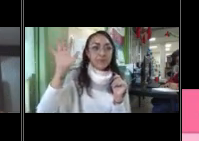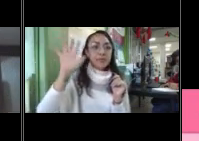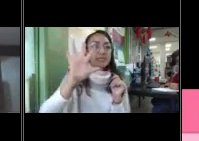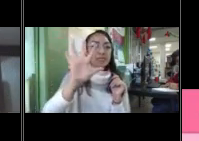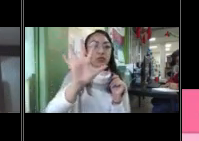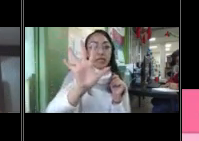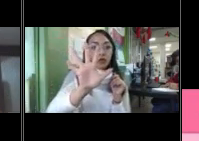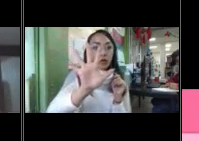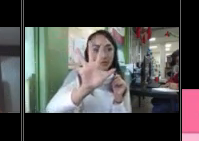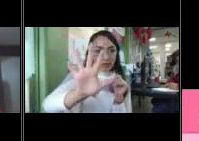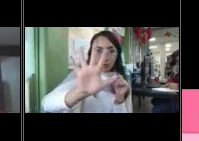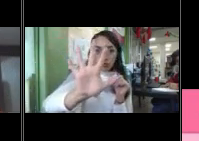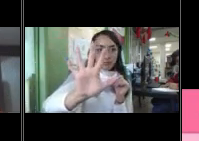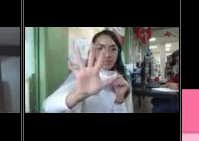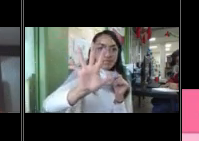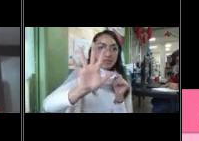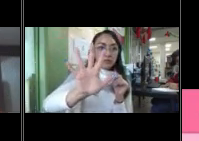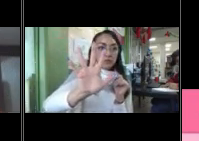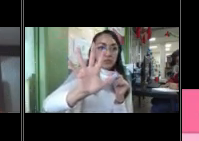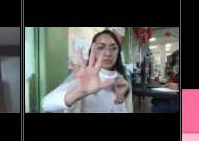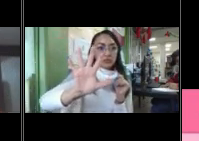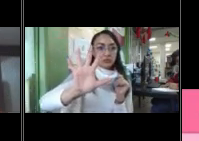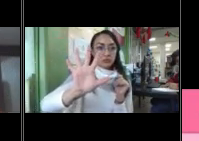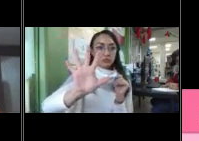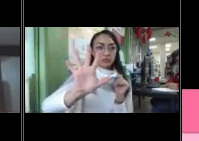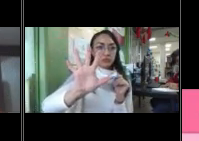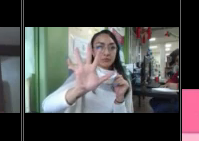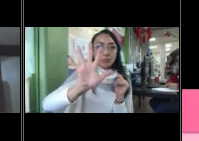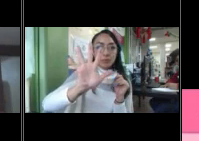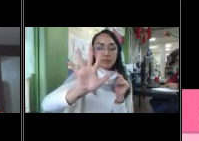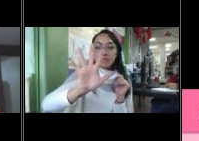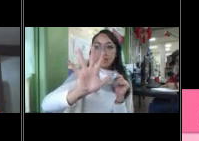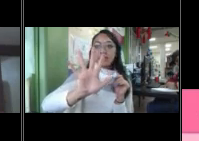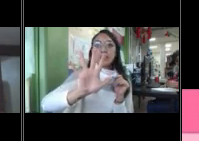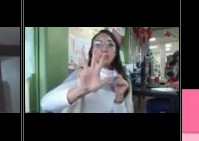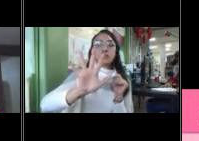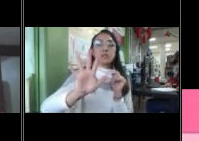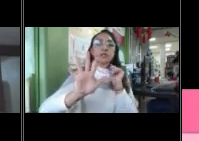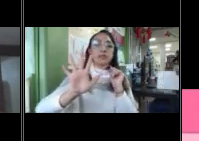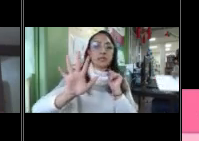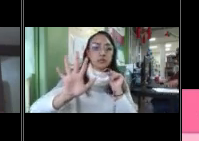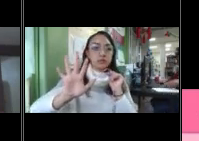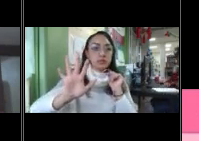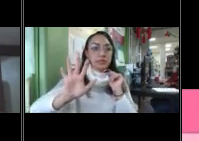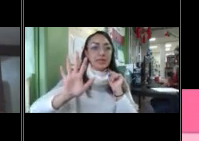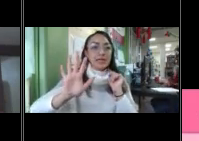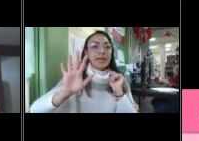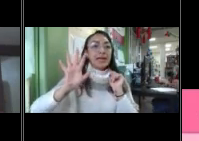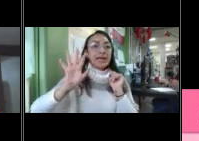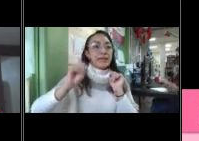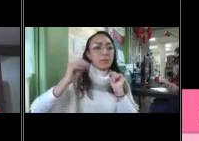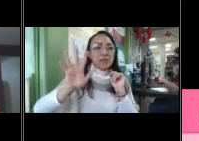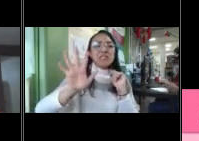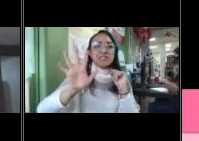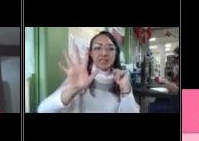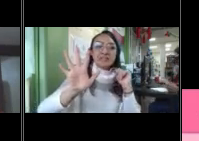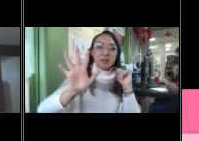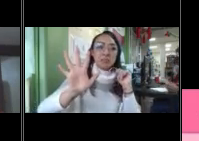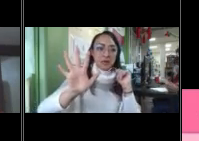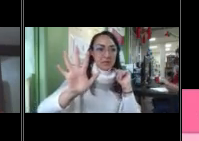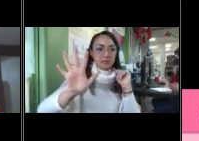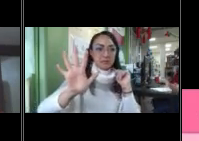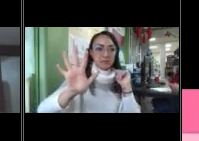imagínense, si yo tengo esta forma, esta configuración, una palma extendida con los dedos abiertos, ¿qué puede